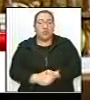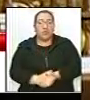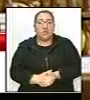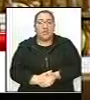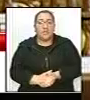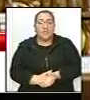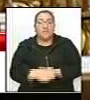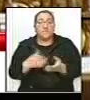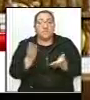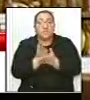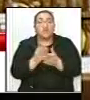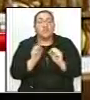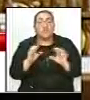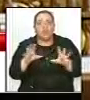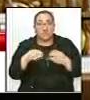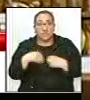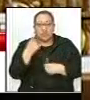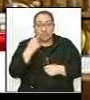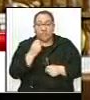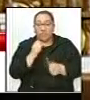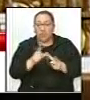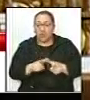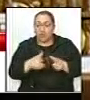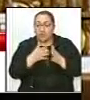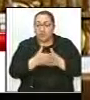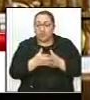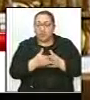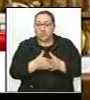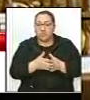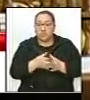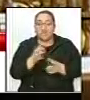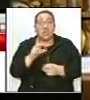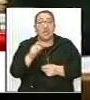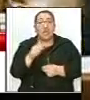estudios de viabilidad para un desembarcadero de pesca artesanal en el lago Titicaca, señor congresista.